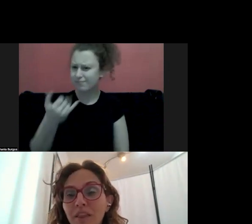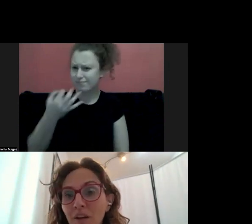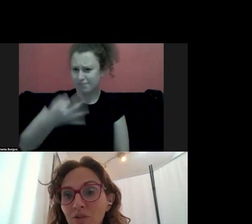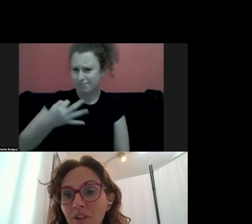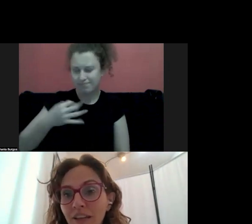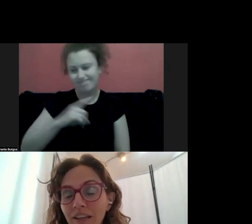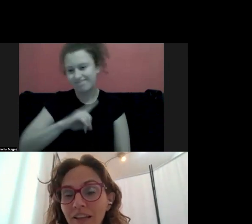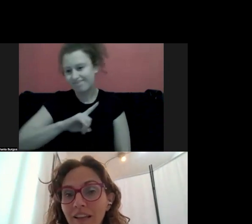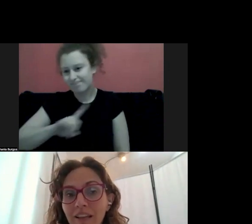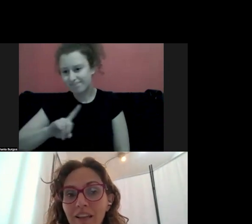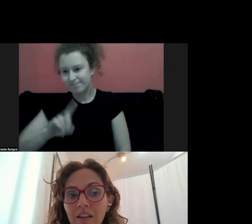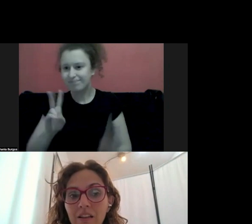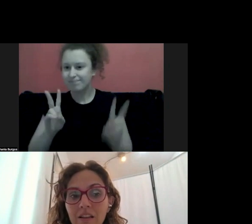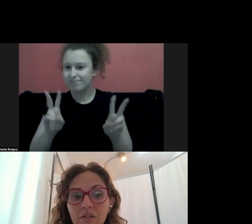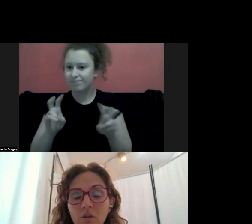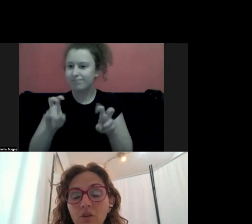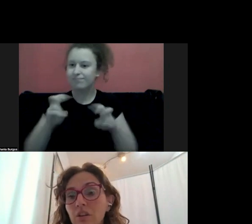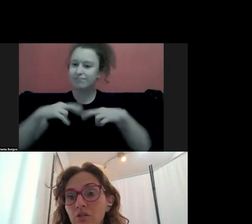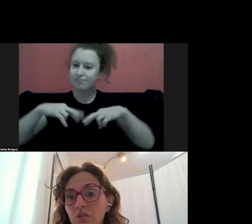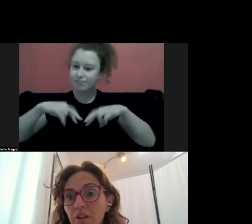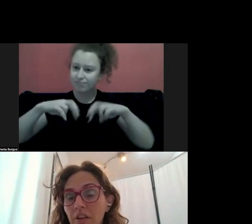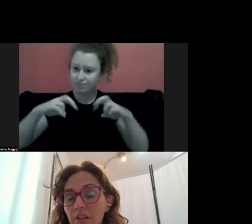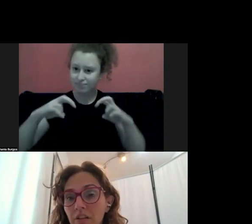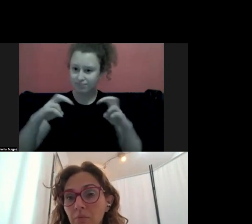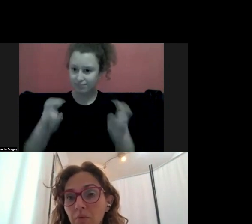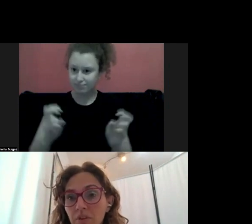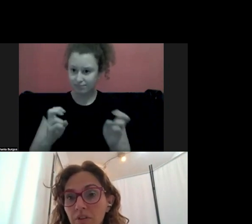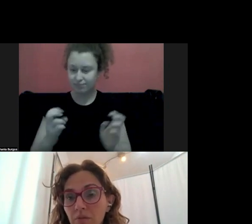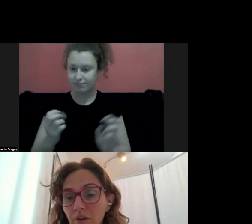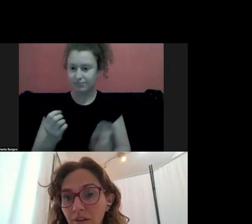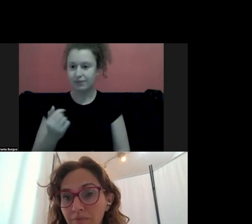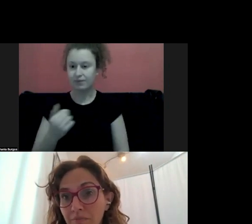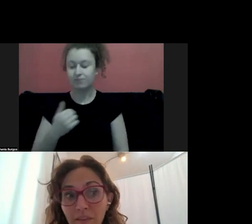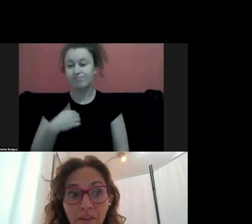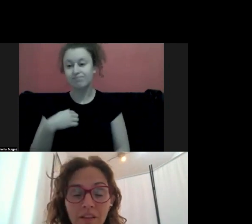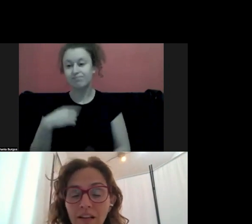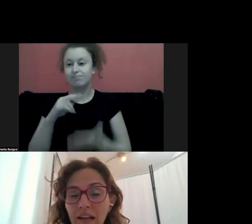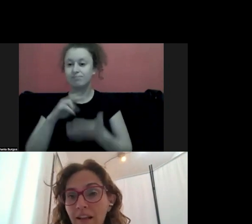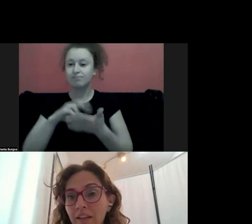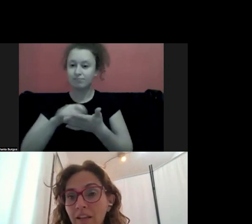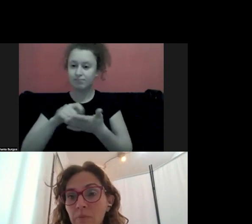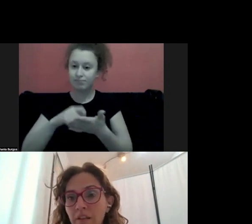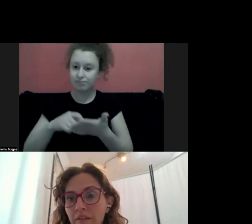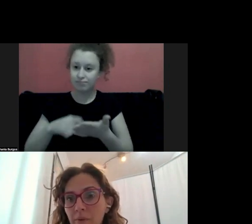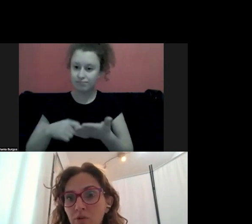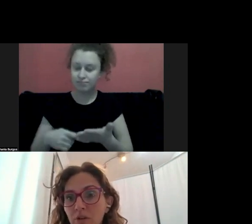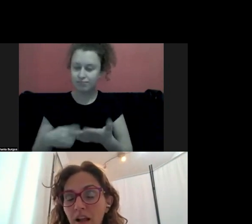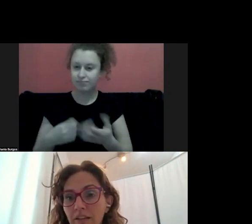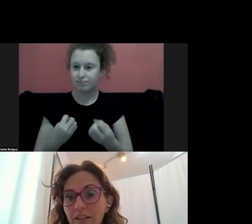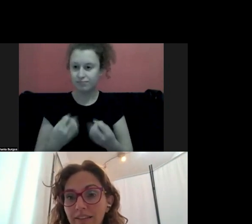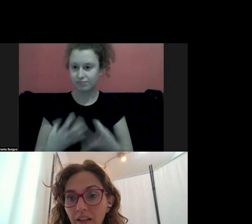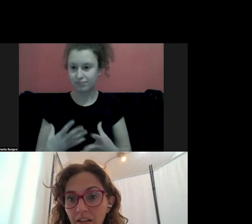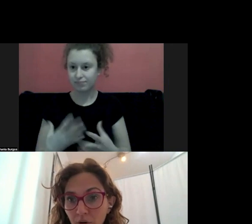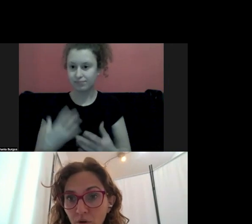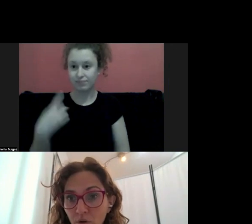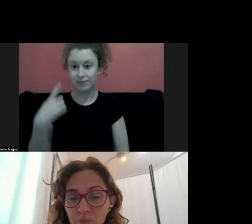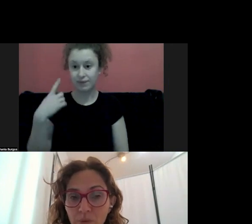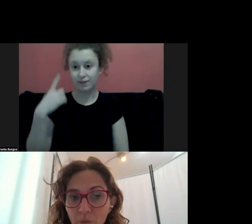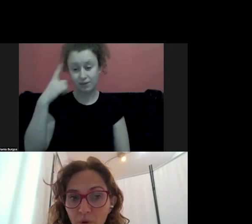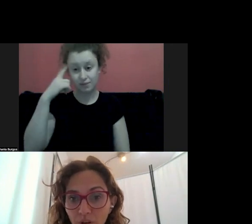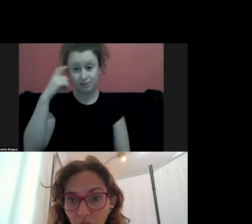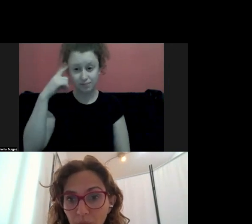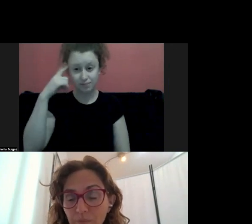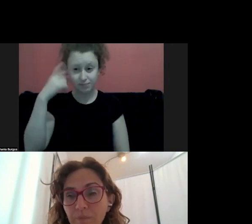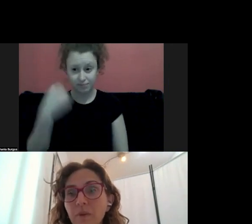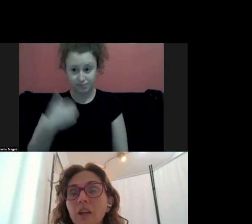Bueno, deciros que soy quien soy y escribo lo que escribo gracias en realidad a la experiencia personal que he tenido con mi